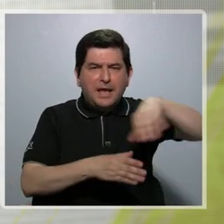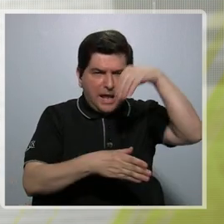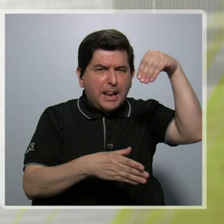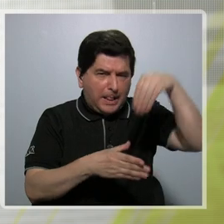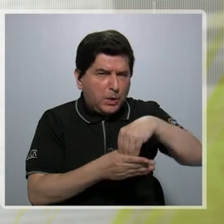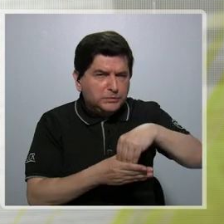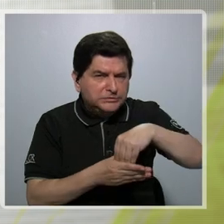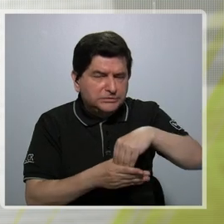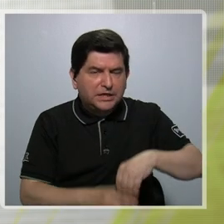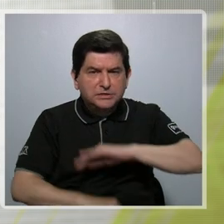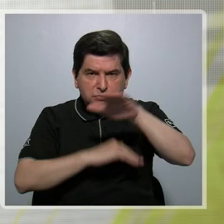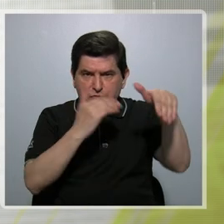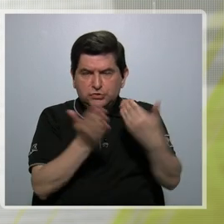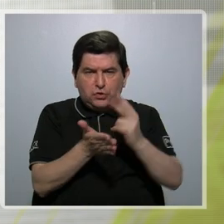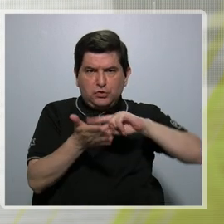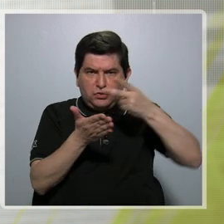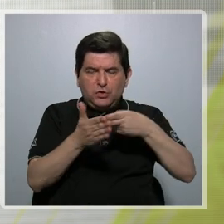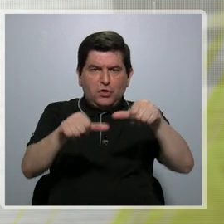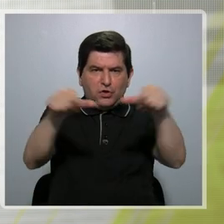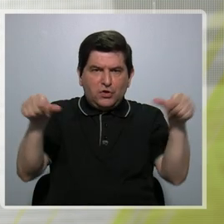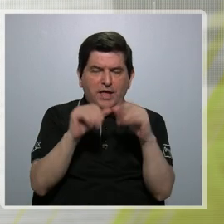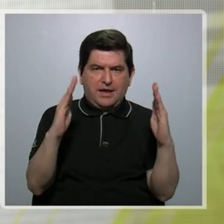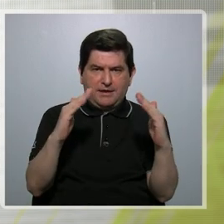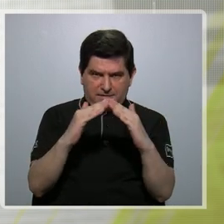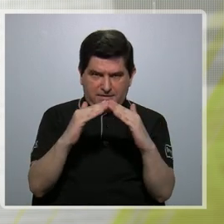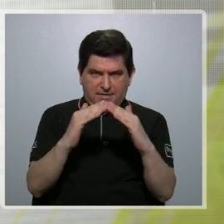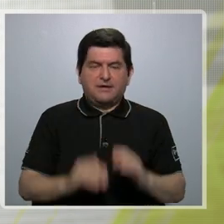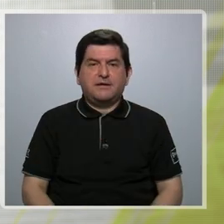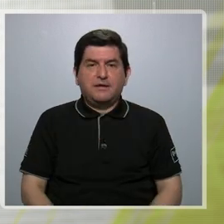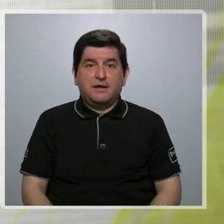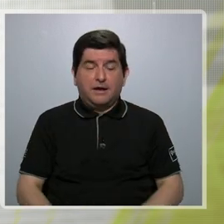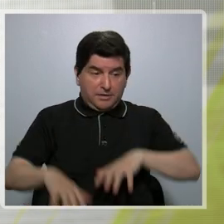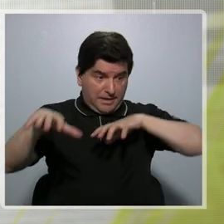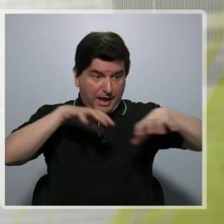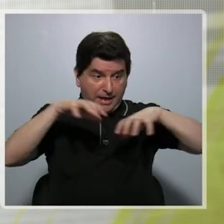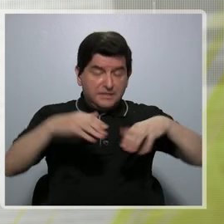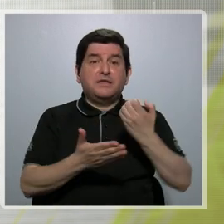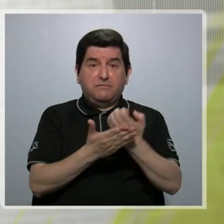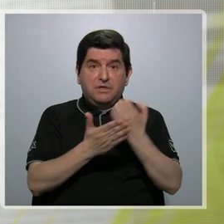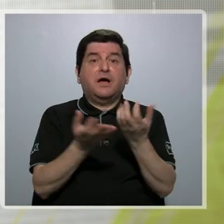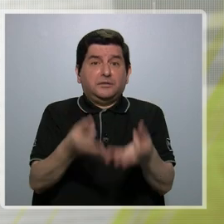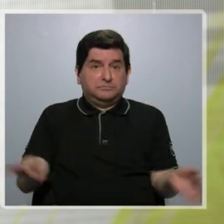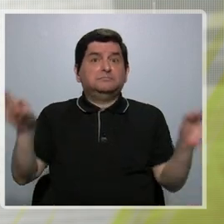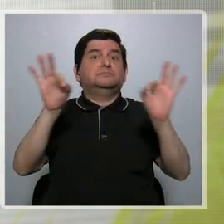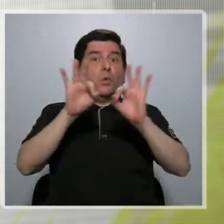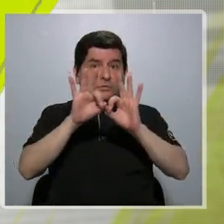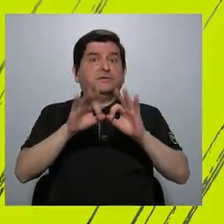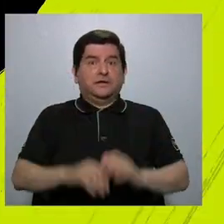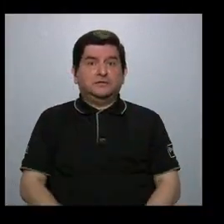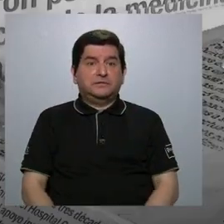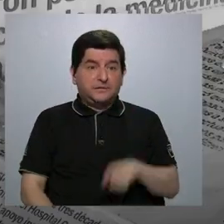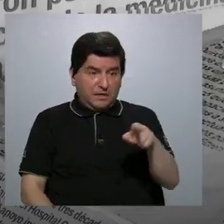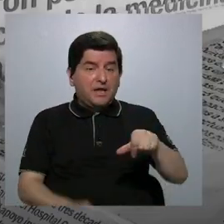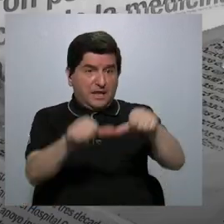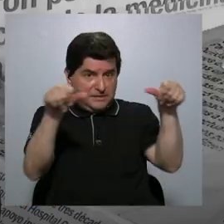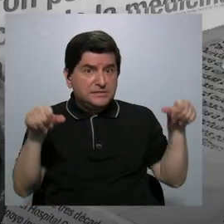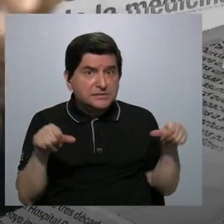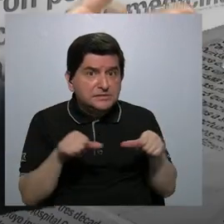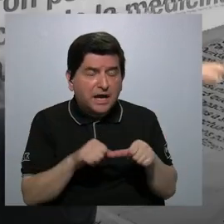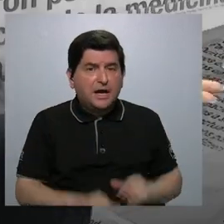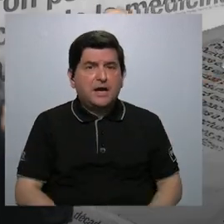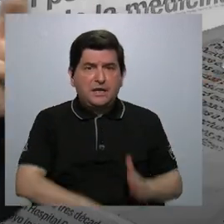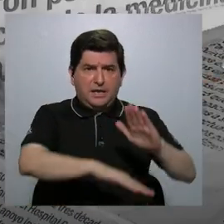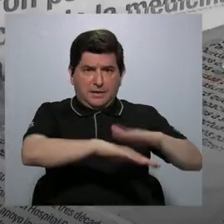Para contextualizar dentro de todo lo que es el sector vivienda, que en realidad dinamiza mucho la economía, es uno de los sectores que más